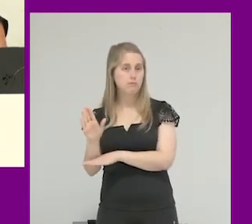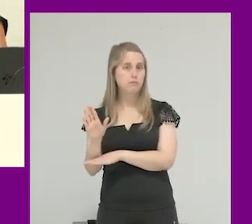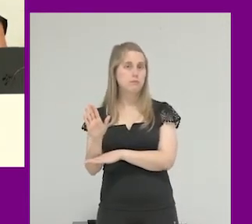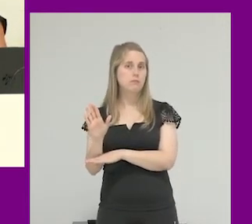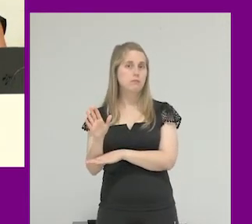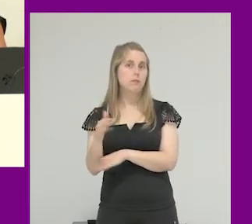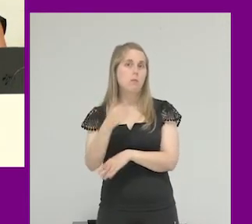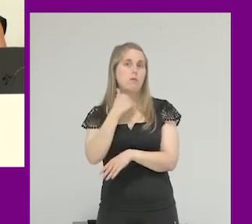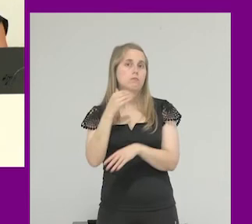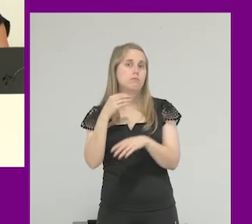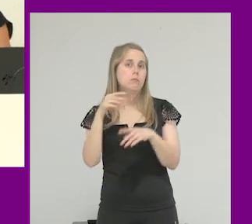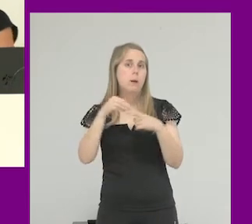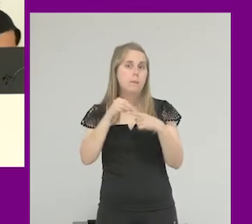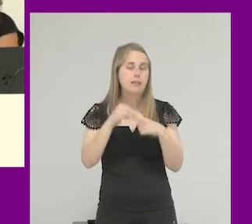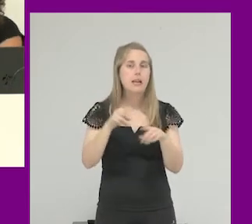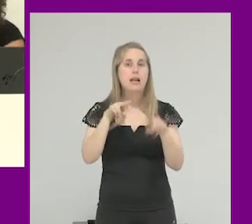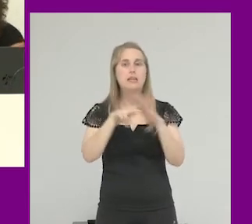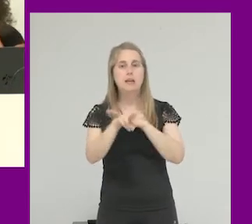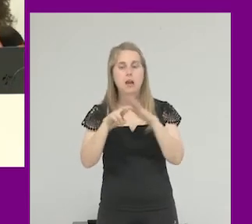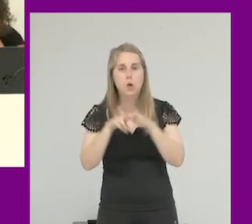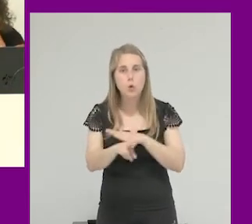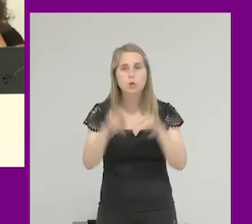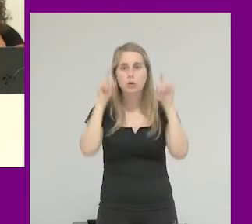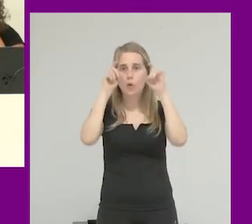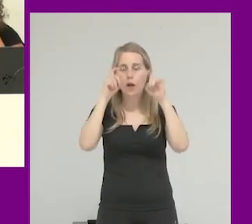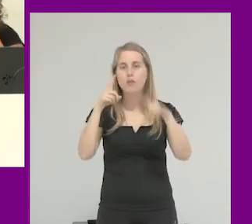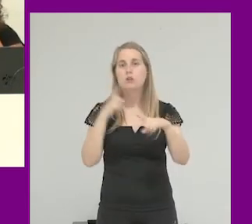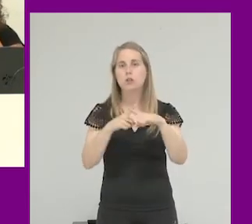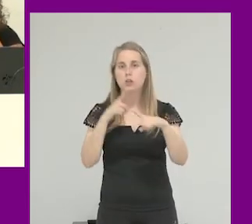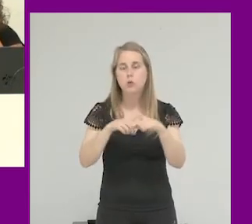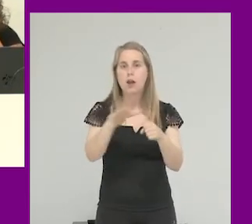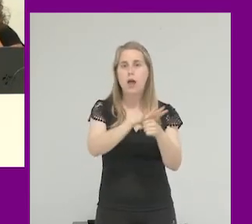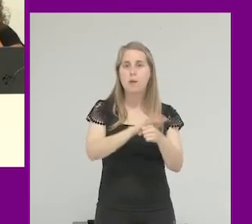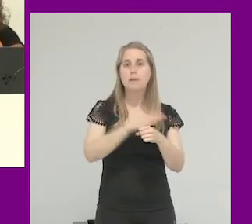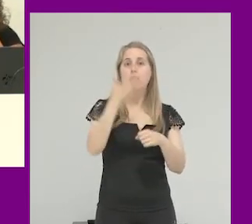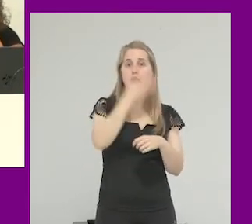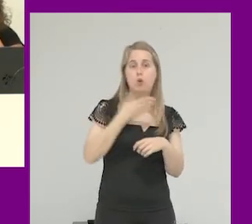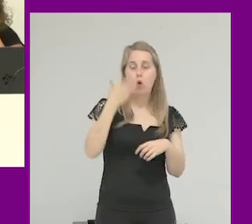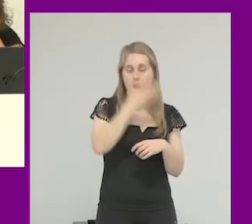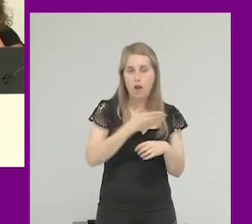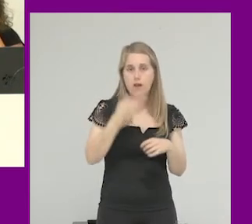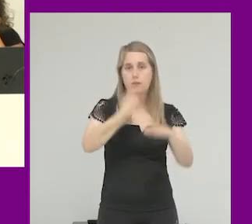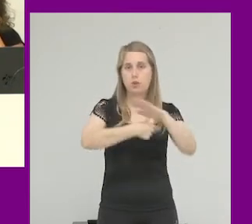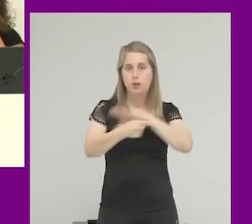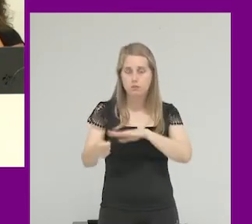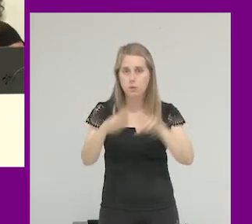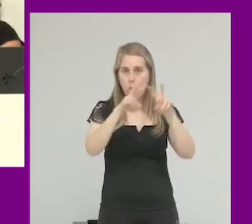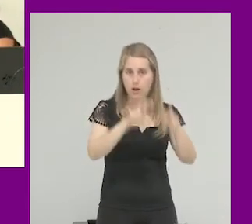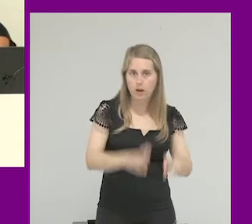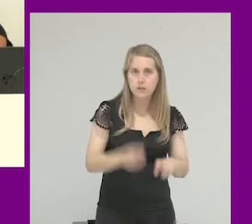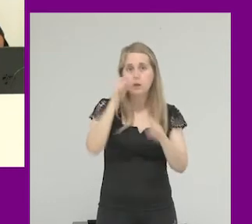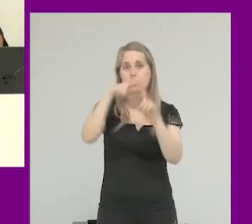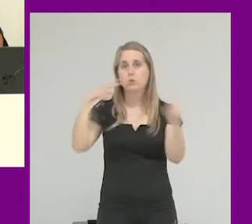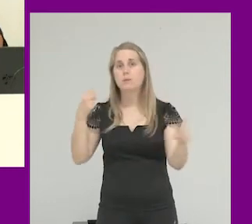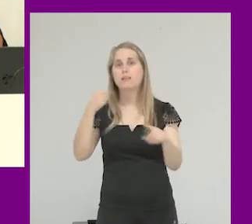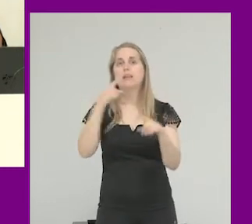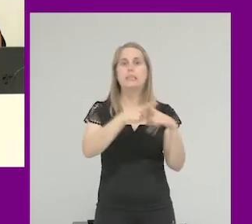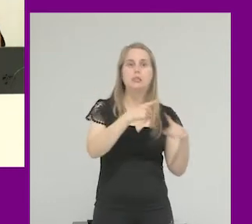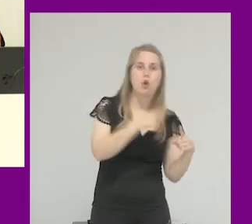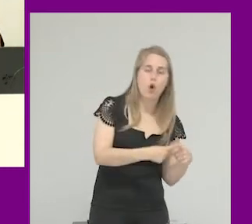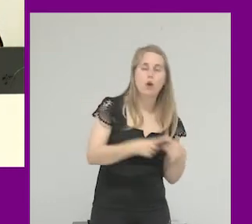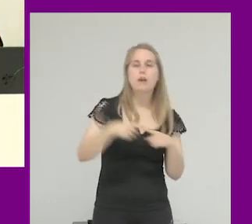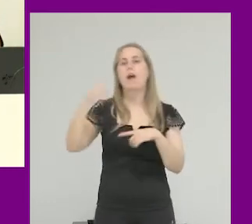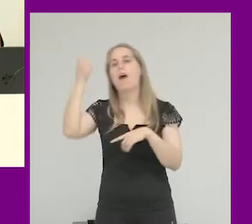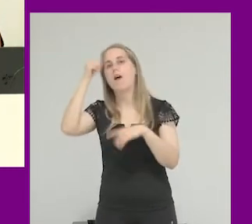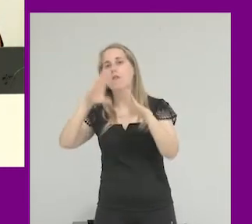un análisis de materiales y recursos para la educación sexual en el ámbito escolar de Vitoria-Gasteiz desde una perspectiva sexológica, feminista